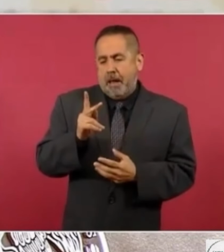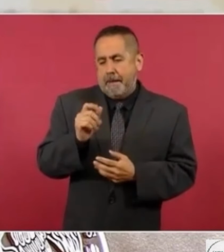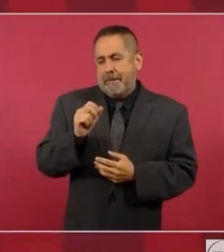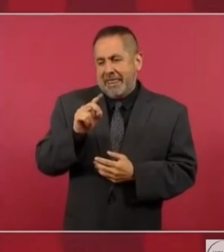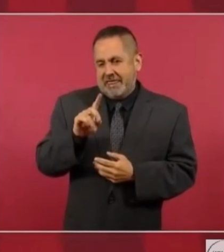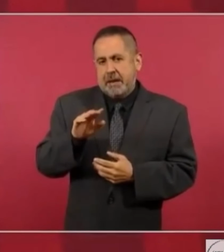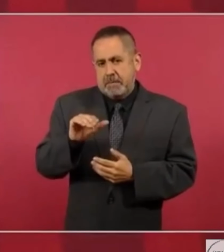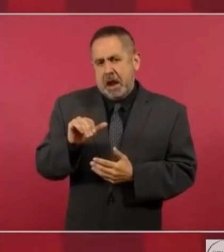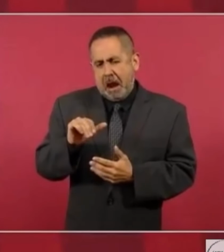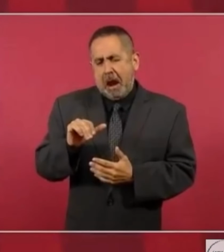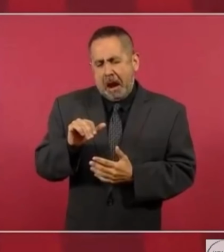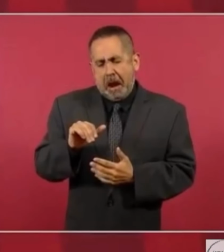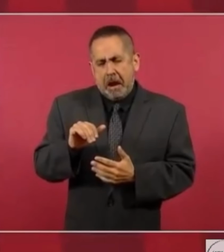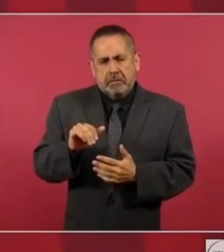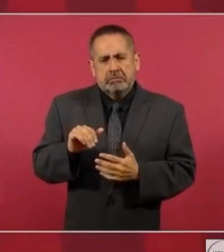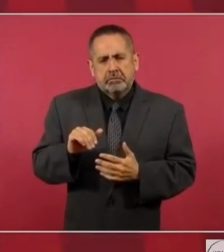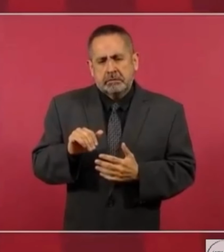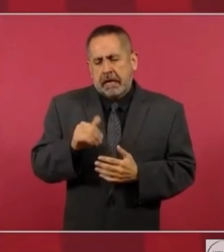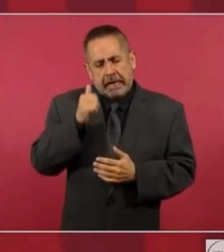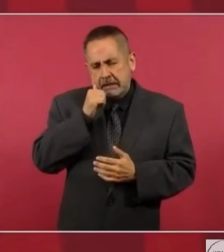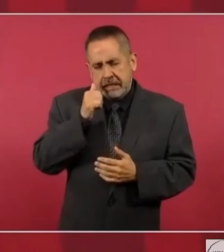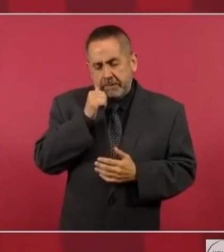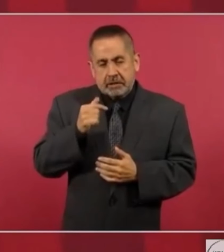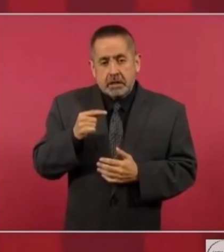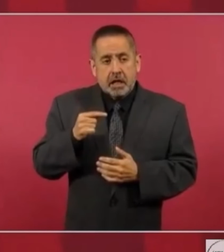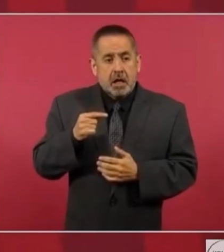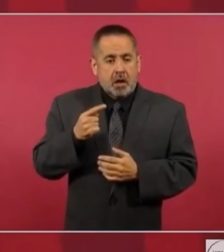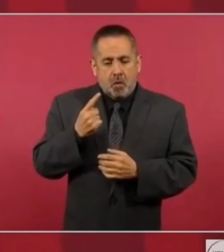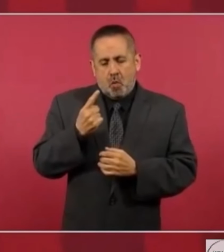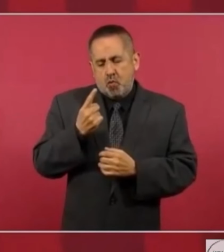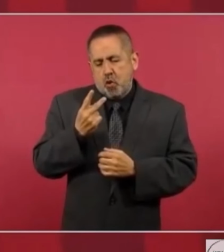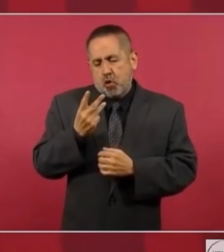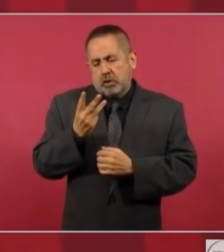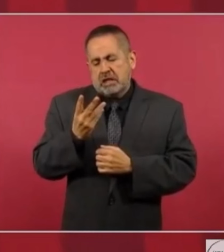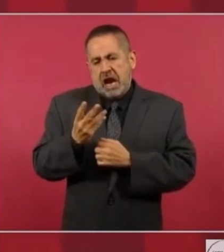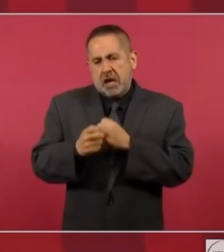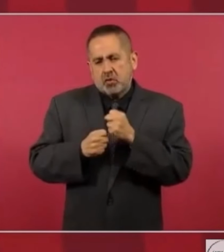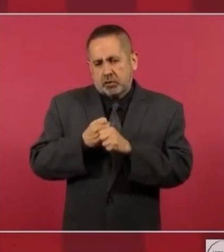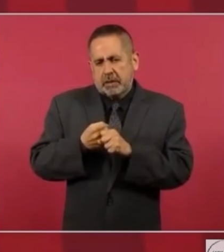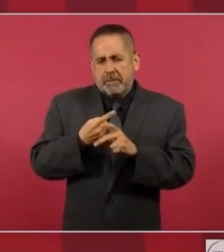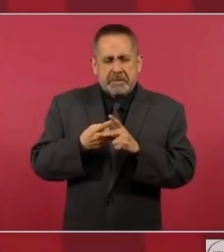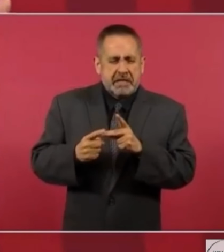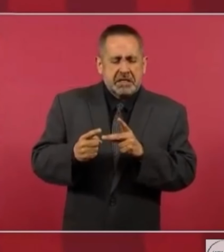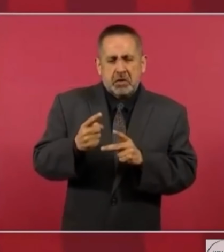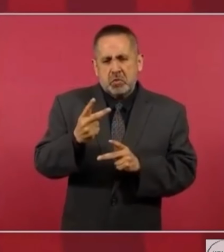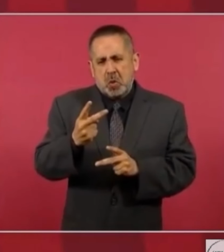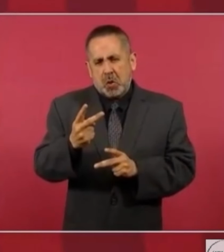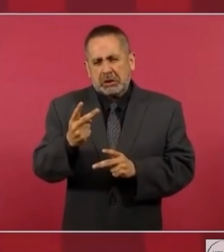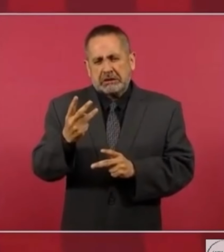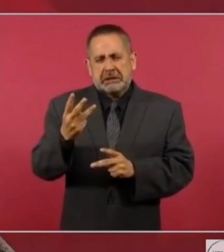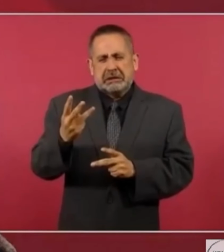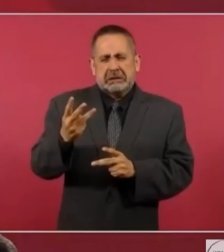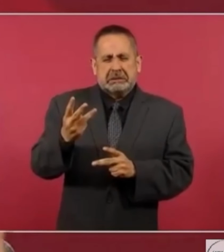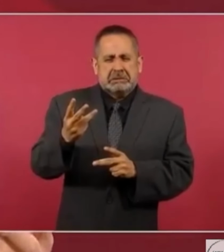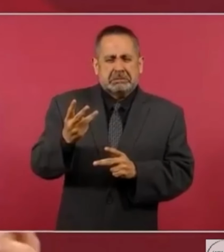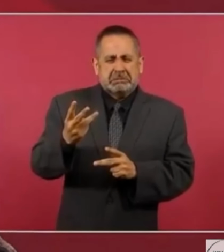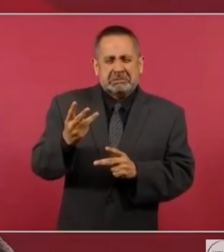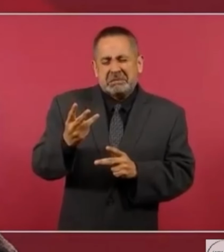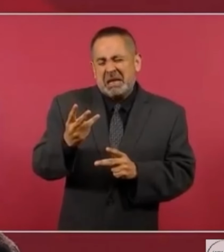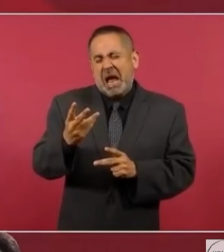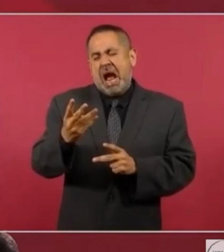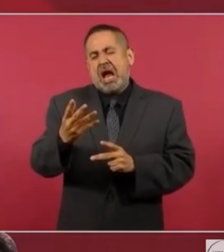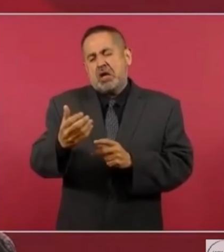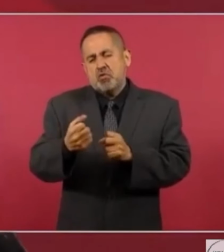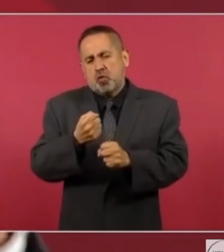mundo, y durante algunos años iniciales, 2, 3 o